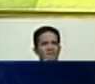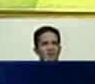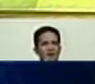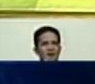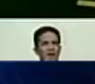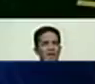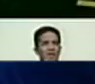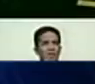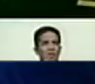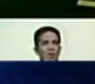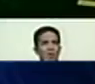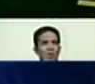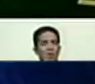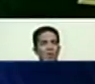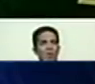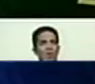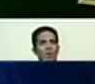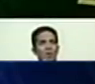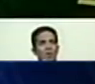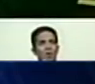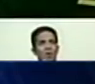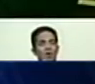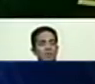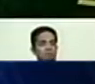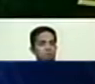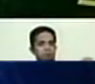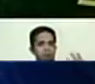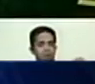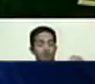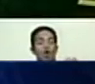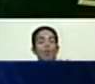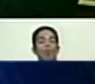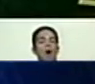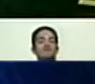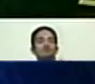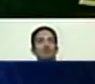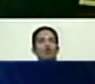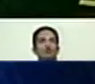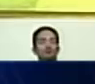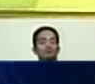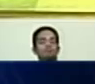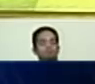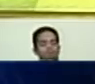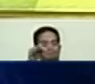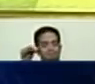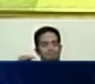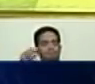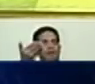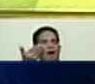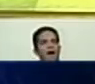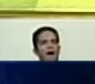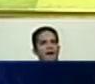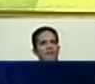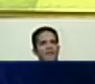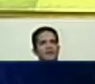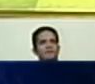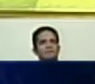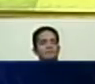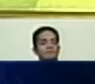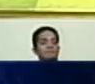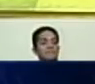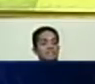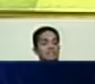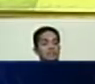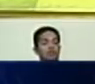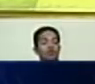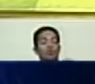estuvo presente como embajada en el país, 42 notas diplomáticas. Y de esas 42